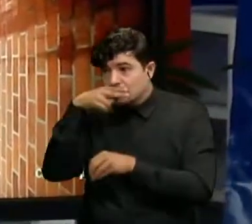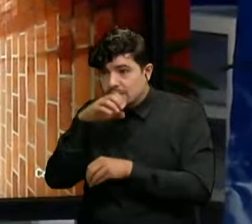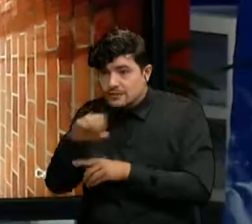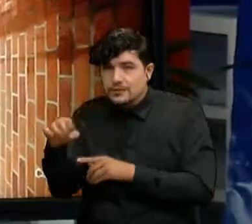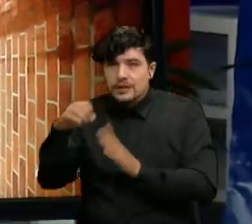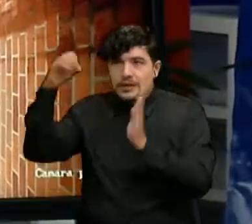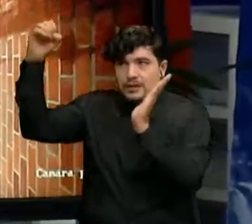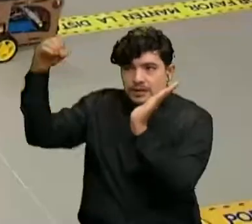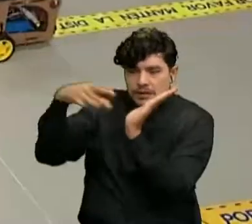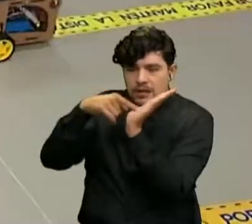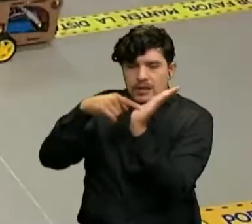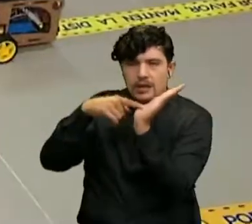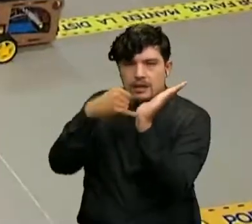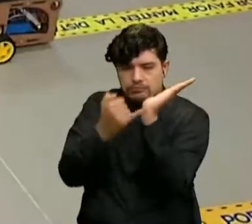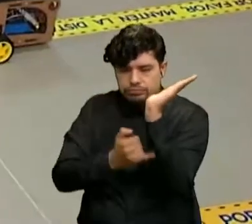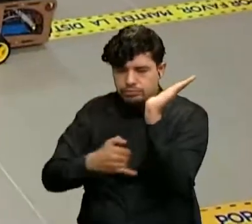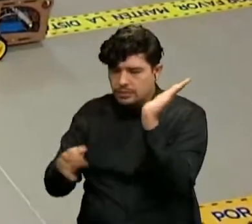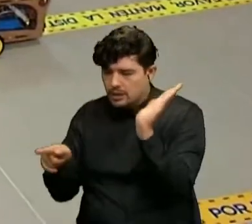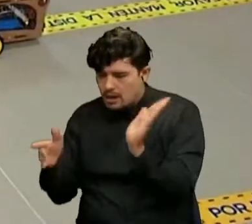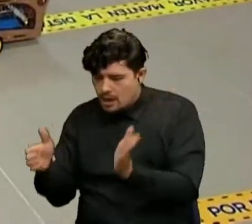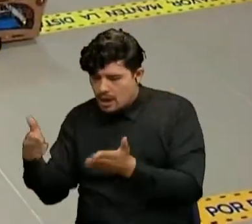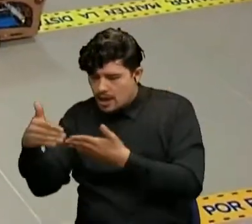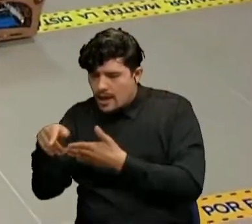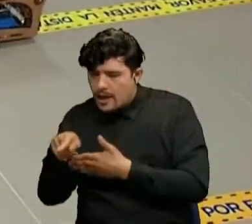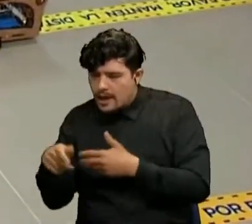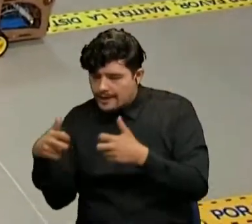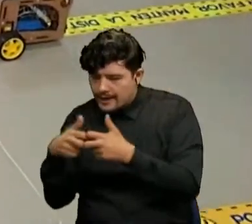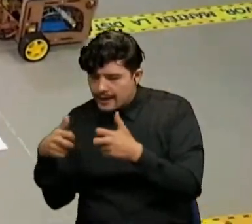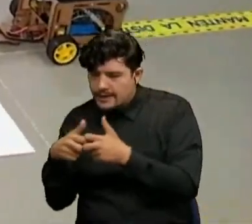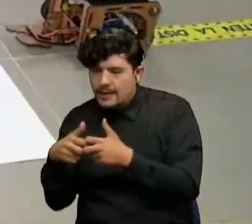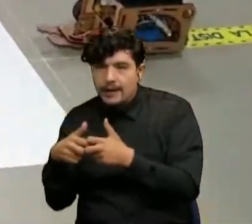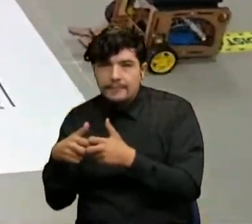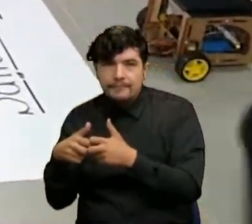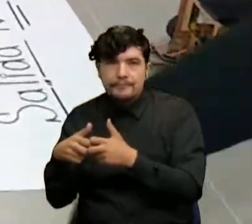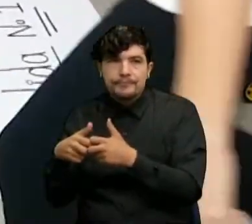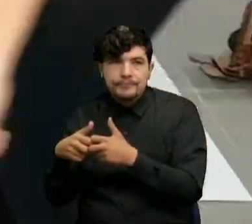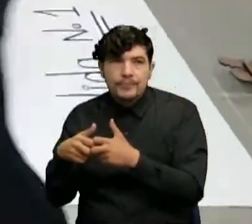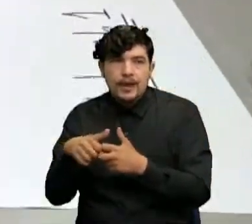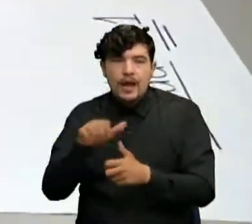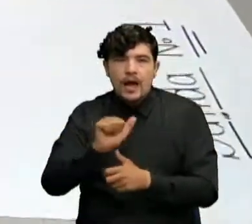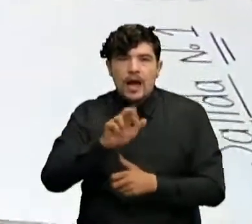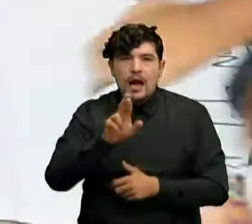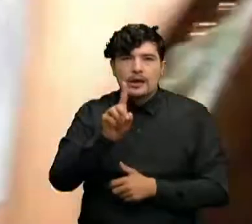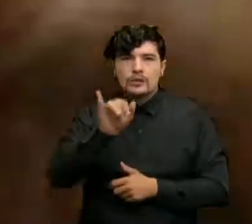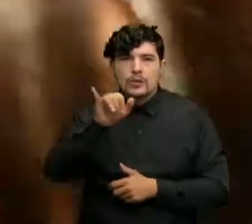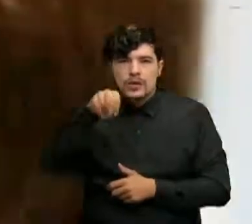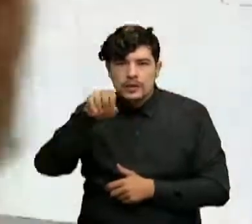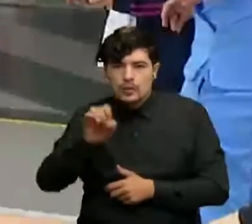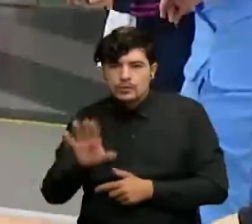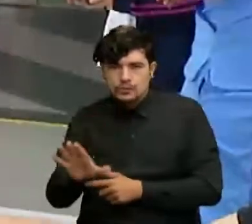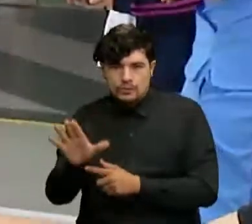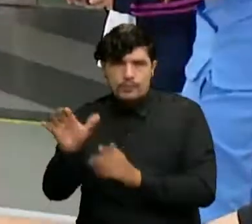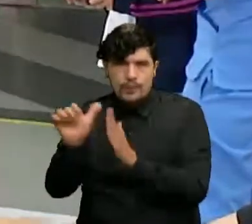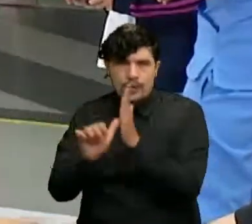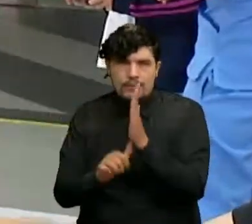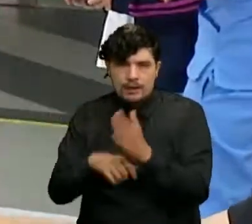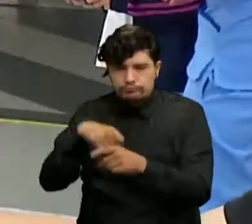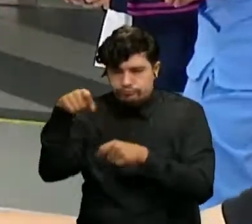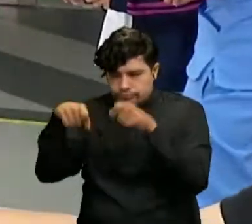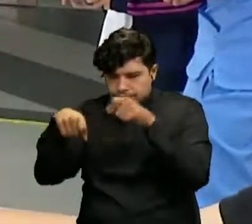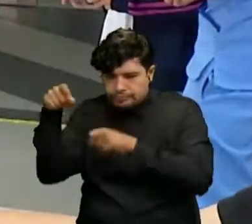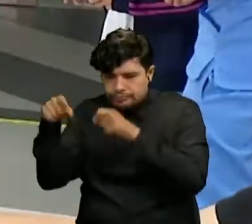un panel solar, unas baterías recargables, un Arduino, que es lo que aprenden a programar ellos, y sobre todo motores